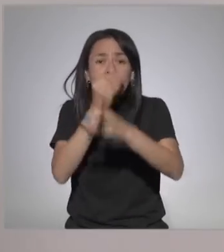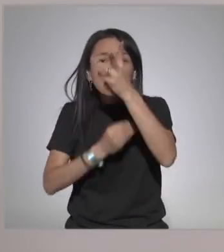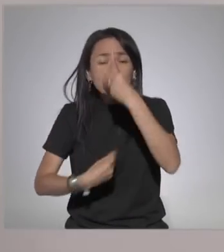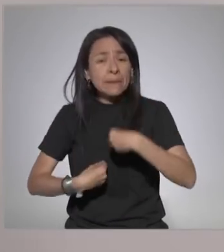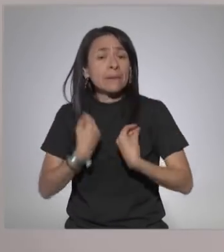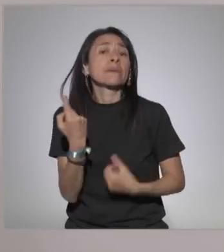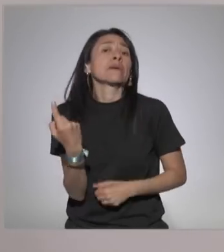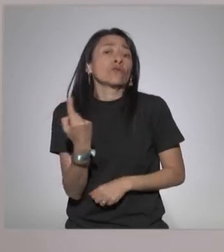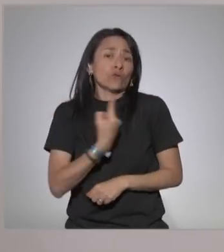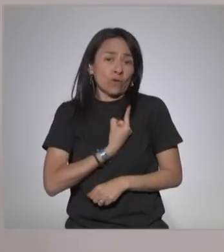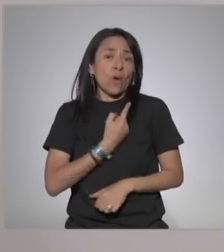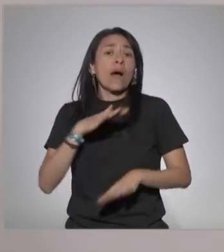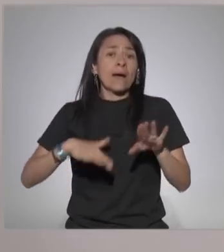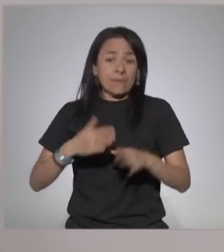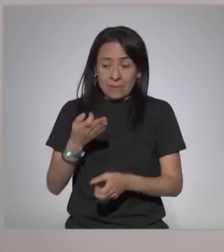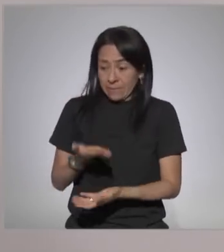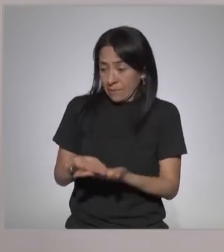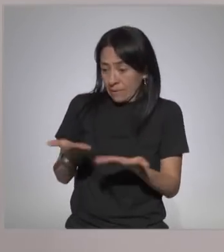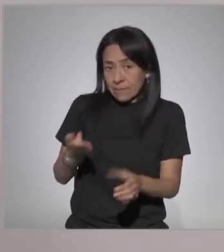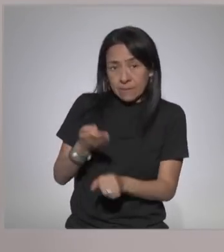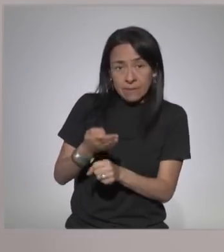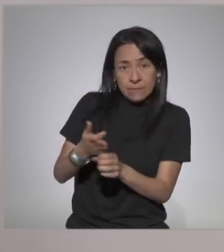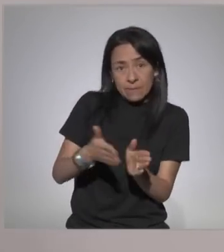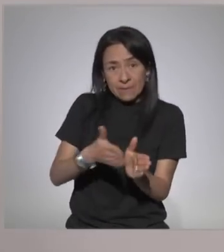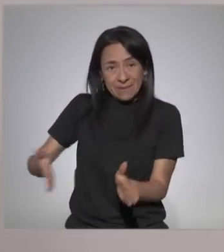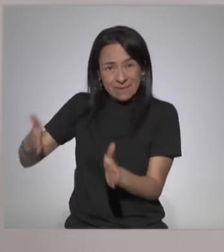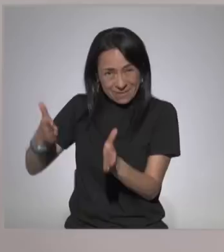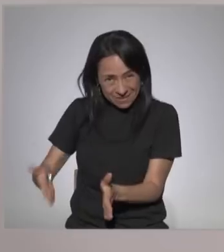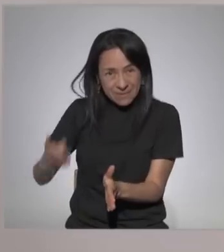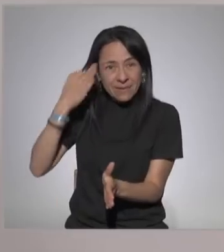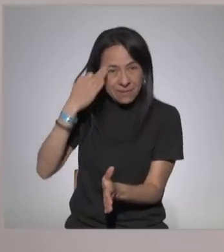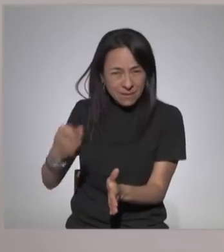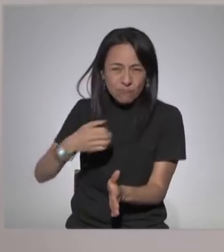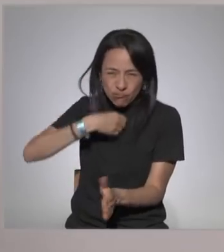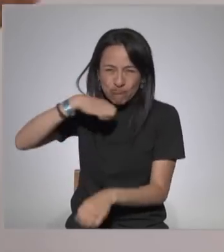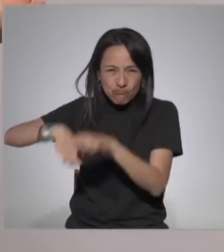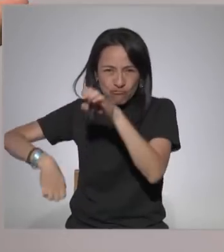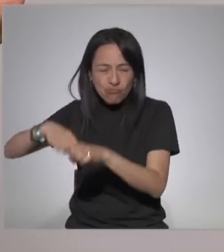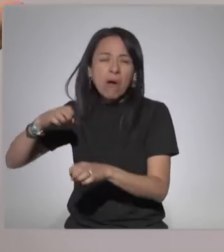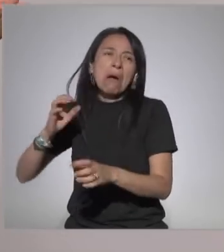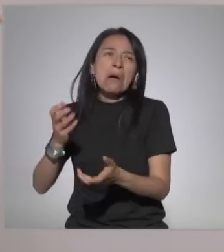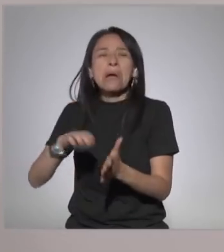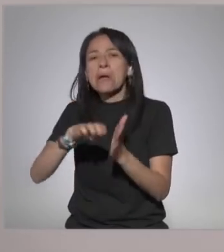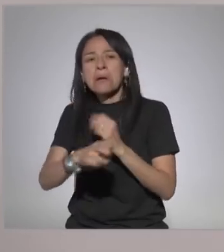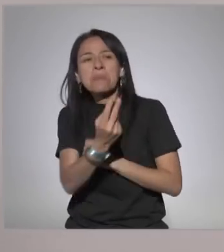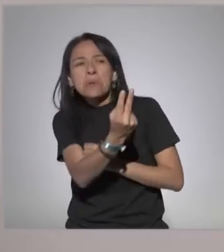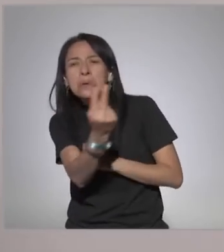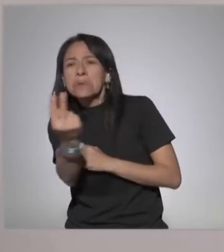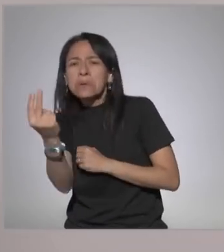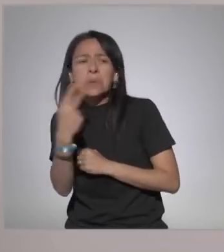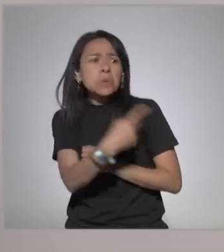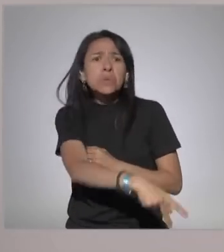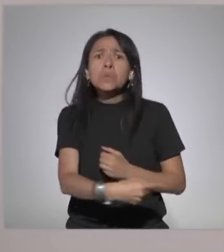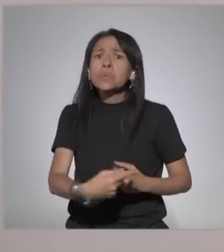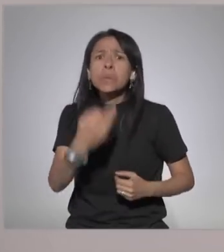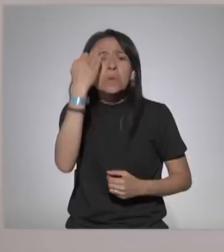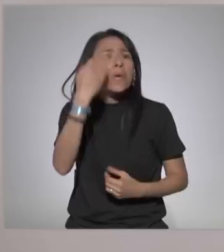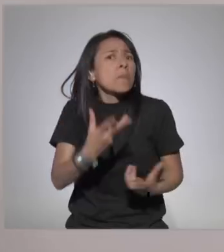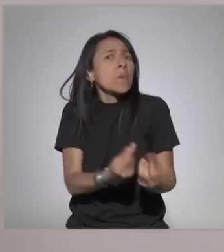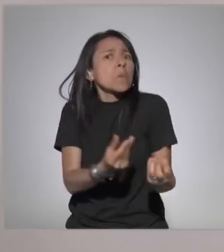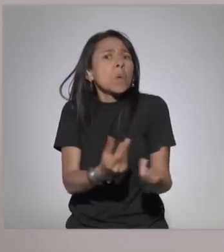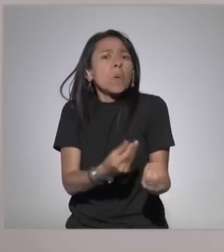de esta etapa de la vida y de parejas que llevan muchas décadas juntos, probablemente la dinámica pues ya es un poco, no sé si